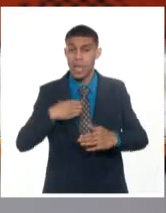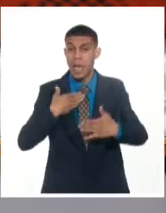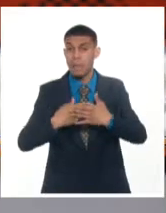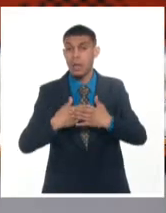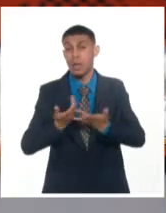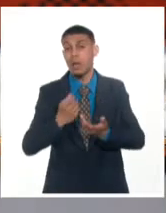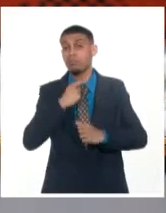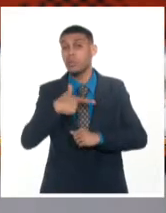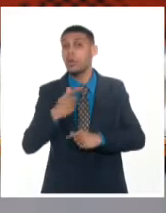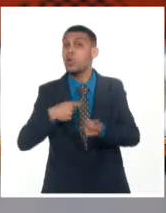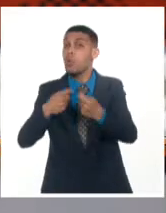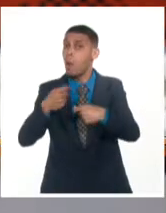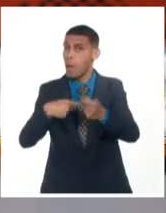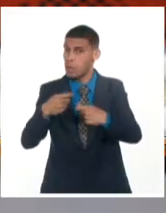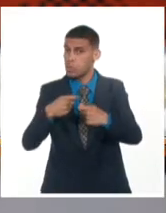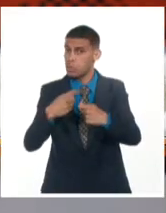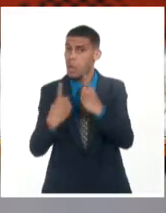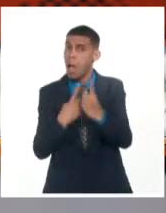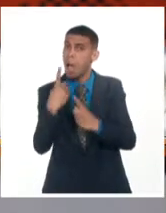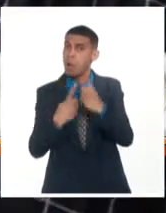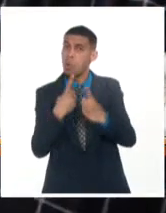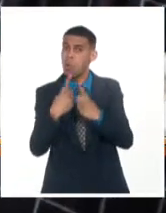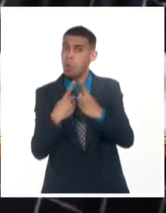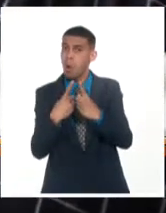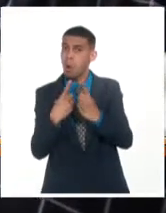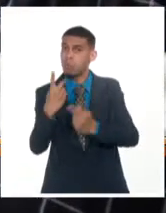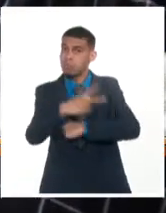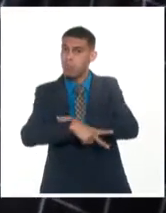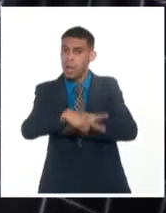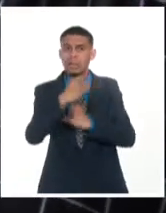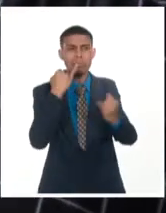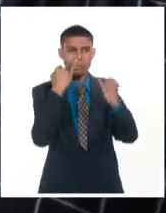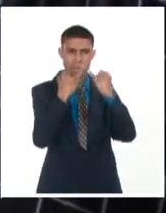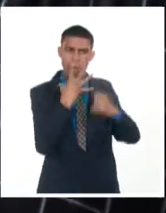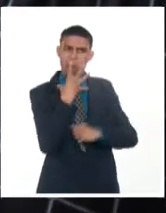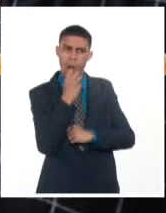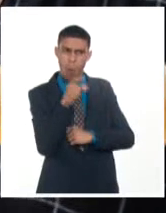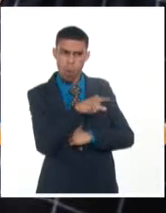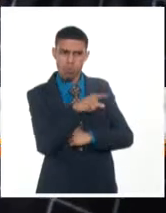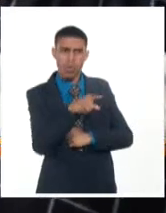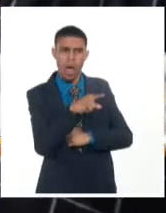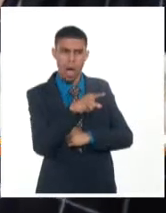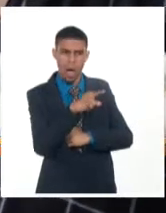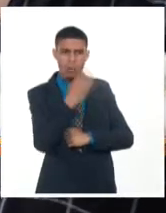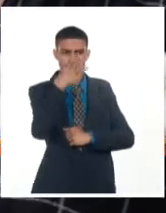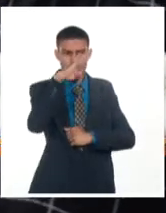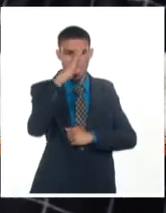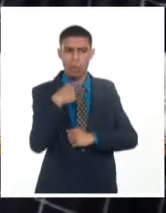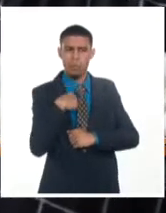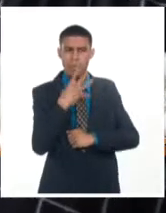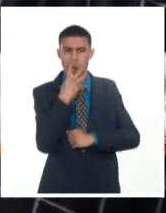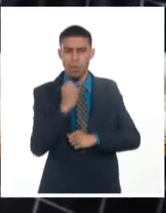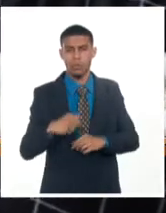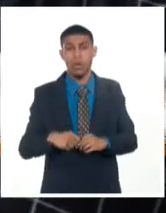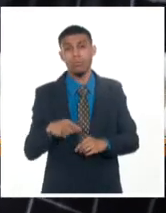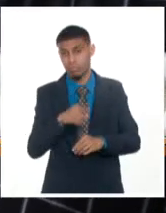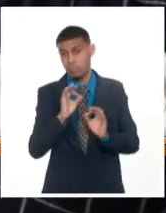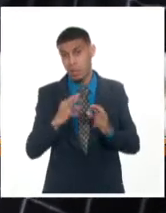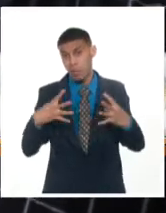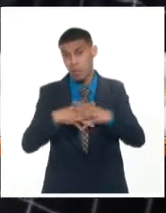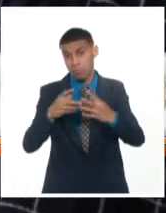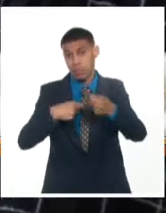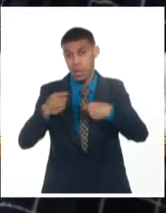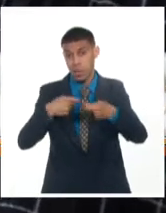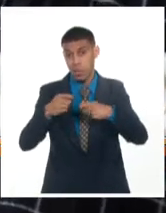comercio, ¿no?, que están interesados en algunos de los productos que nosotros ofrecemos. Gracias al foro hemos conocido a otros emprendimientos y también